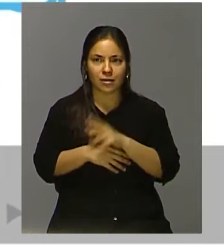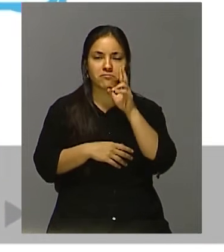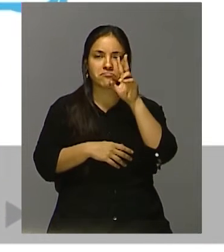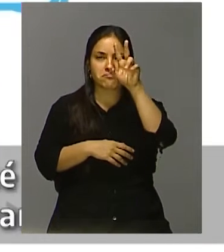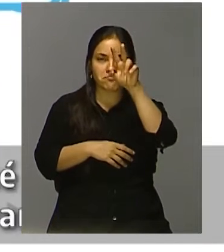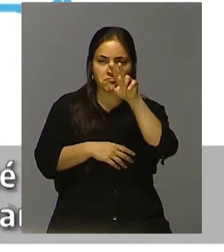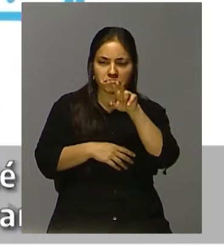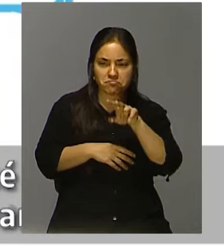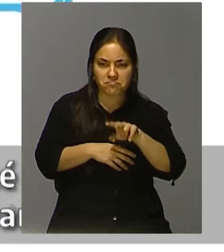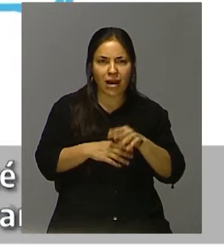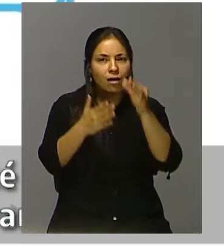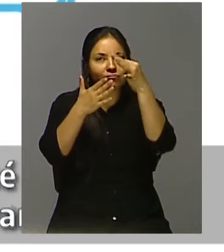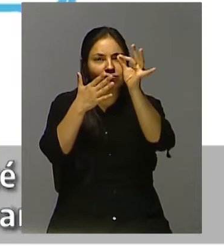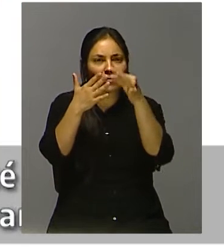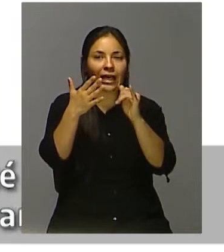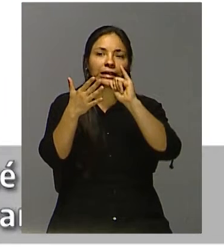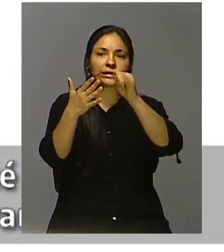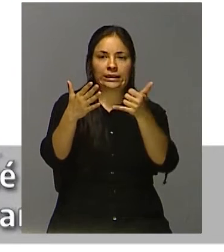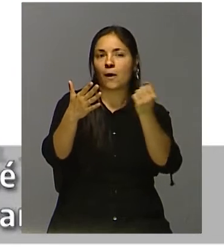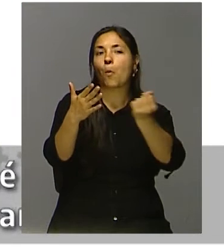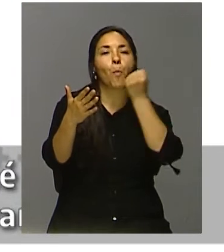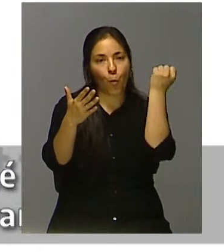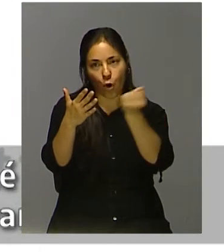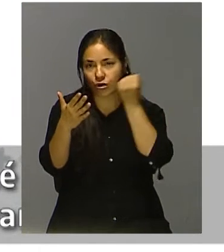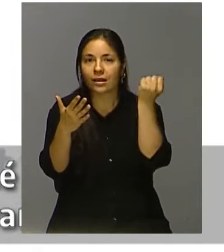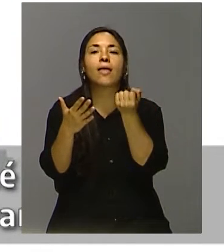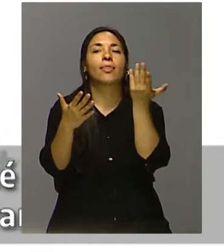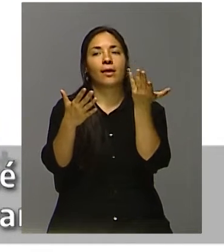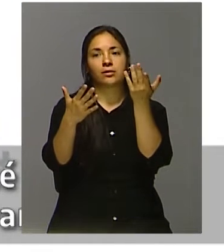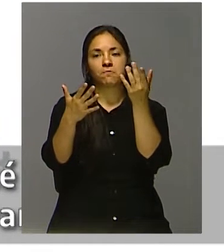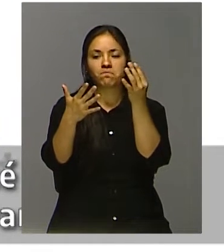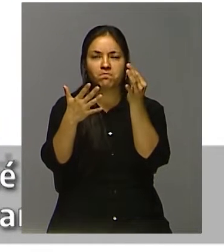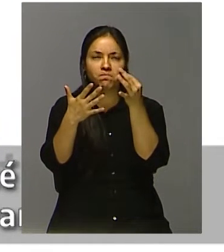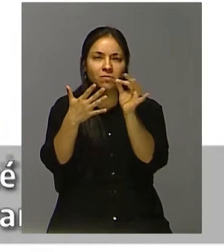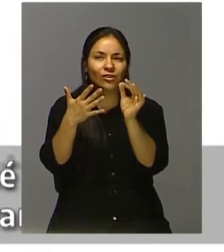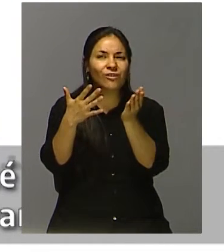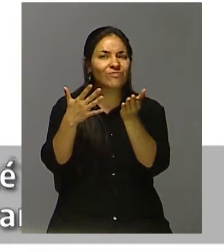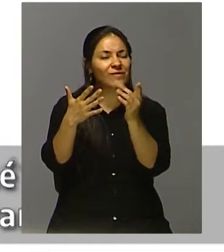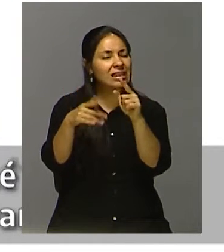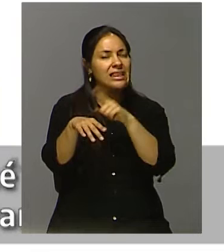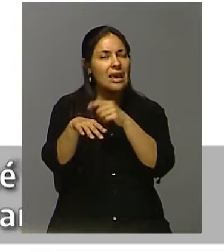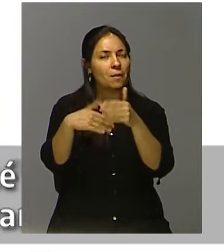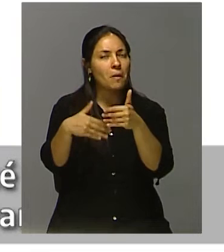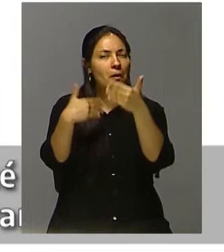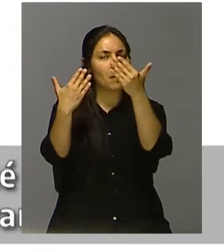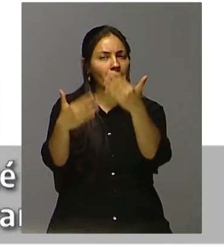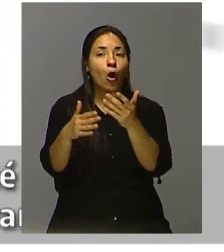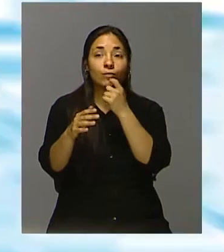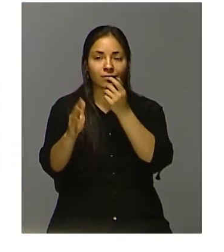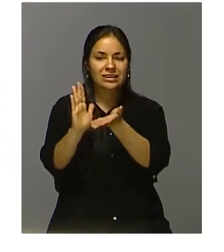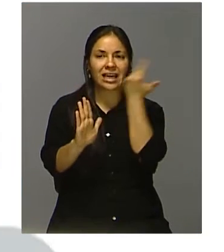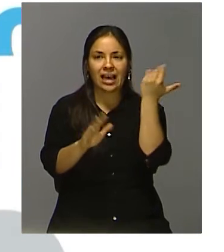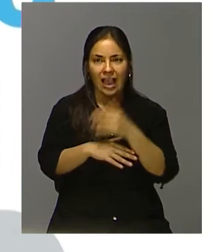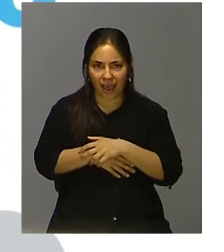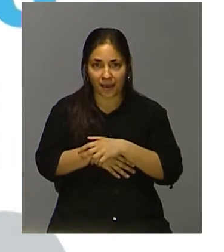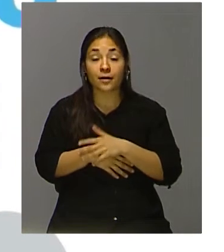gastos, cuáles son efectivamente esenciales, ¿sí? Cuáles podés postergar, cuáles podés eliminar. Es decir, no